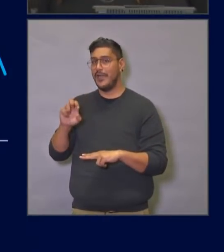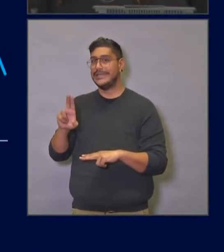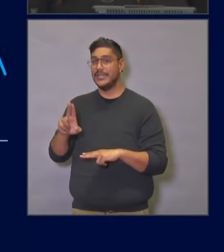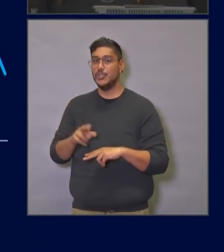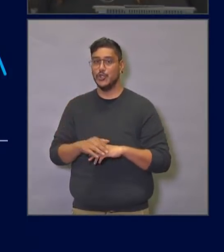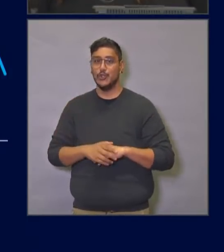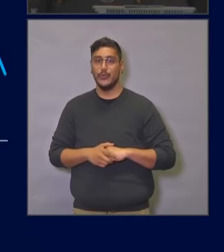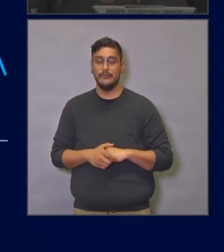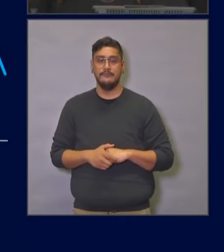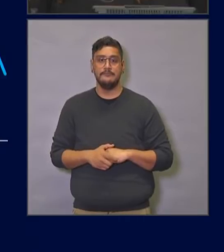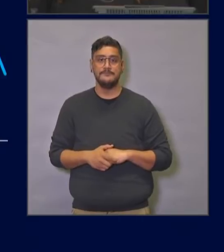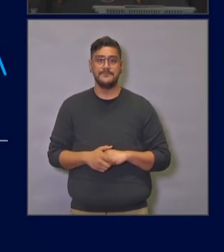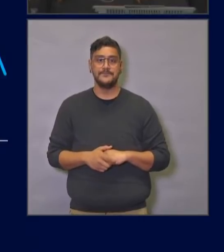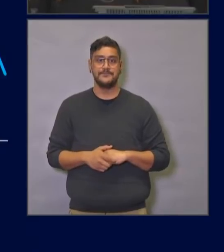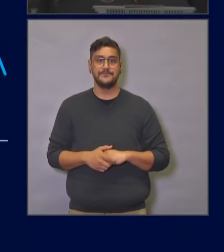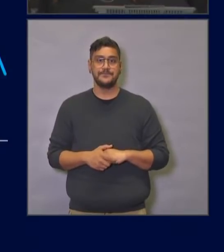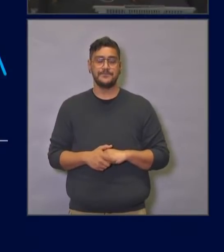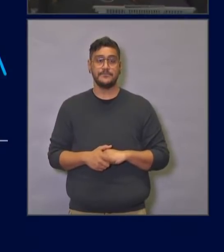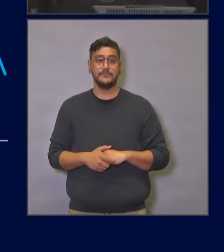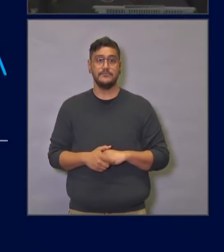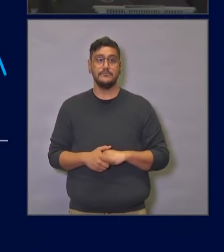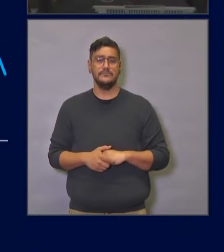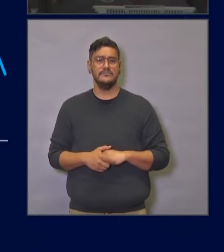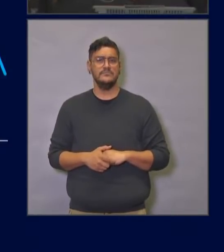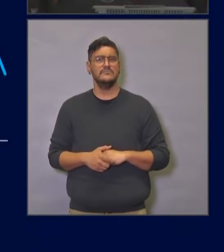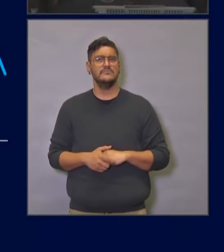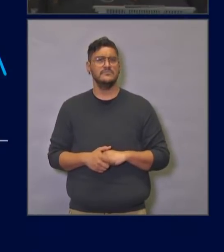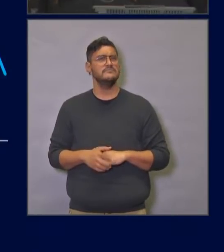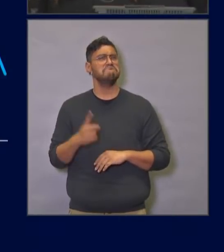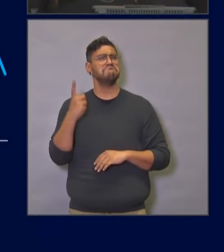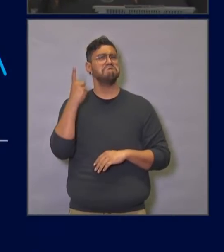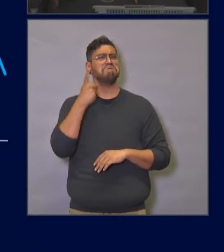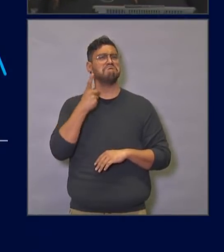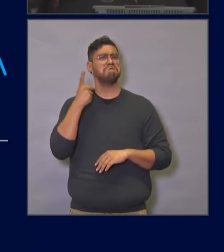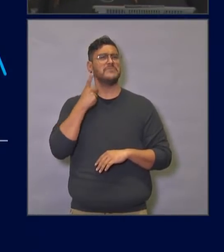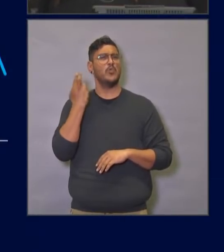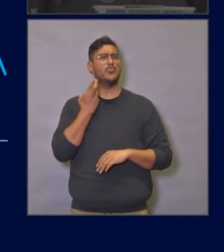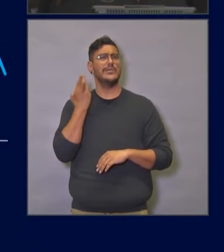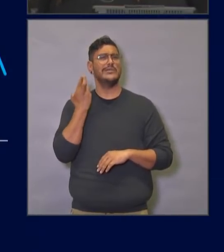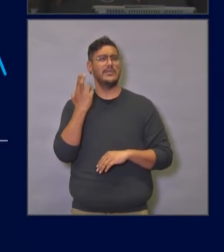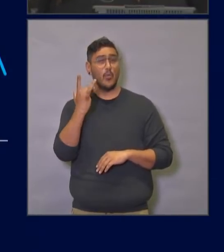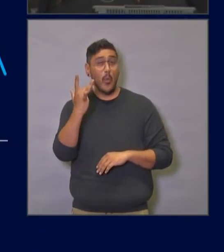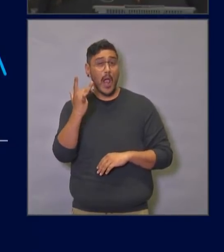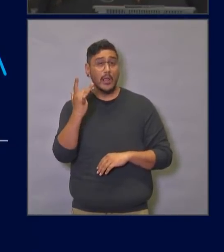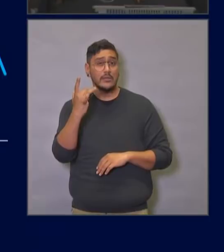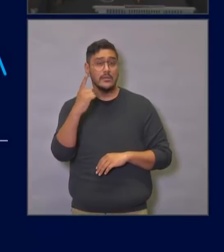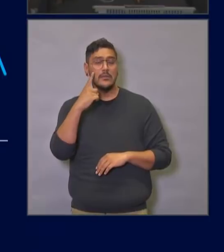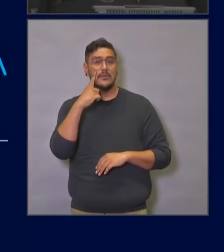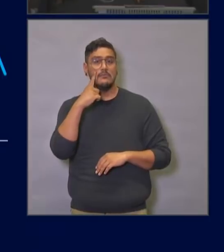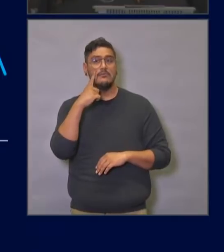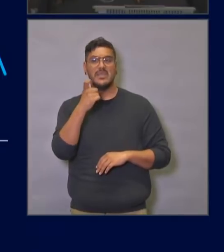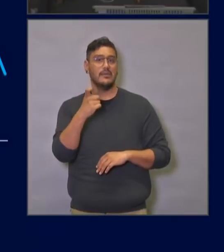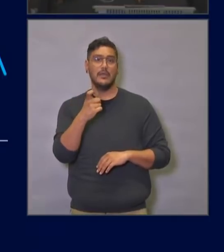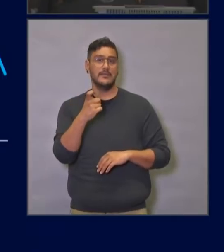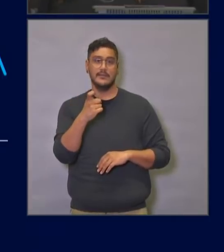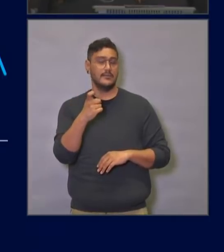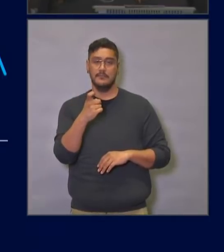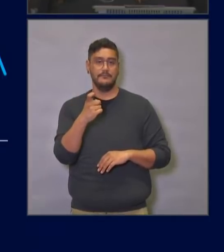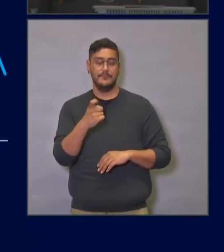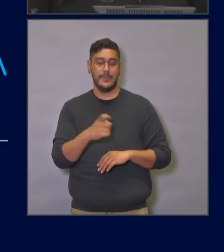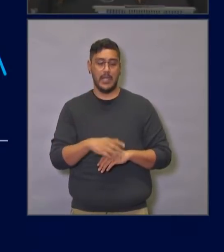cuidados intensivos. Creemos que esto se debe probablemente a los desafíos de informes, a